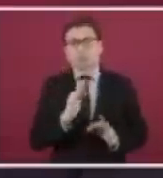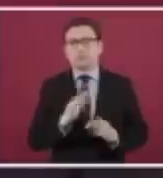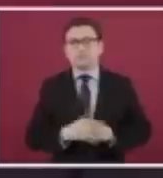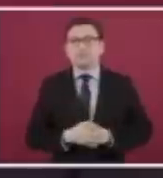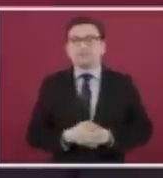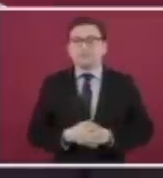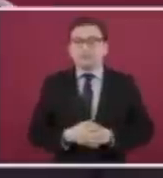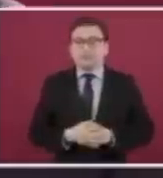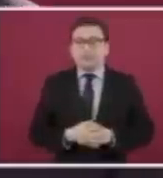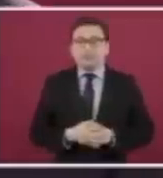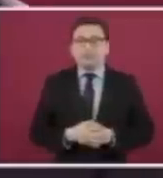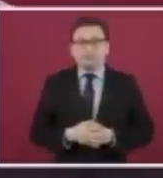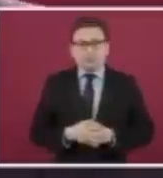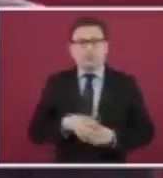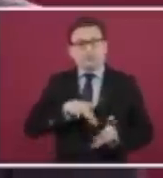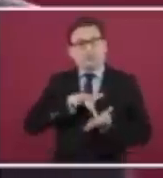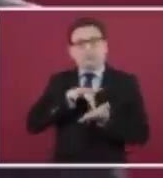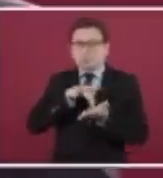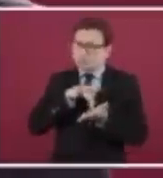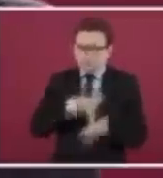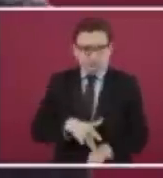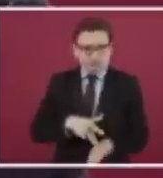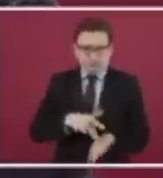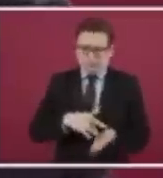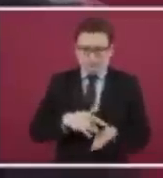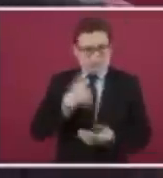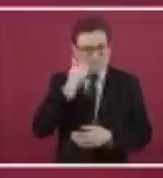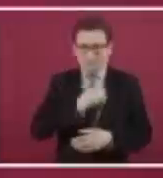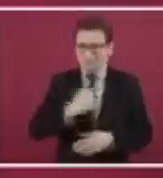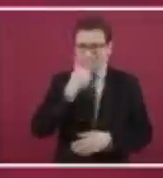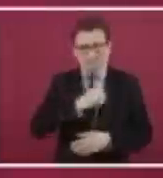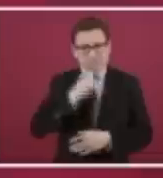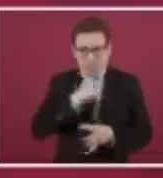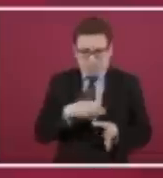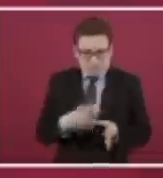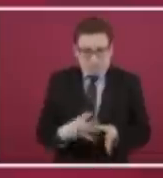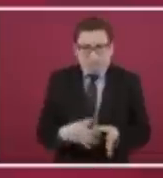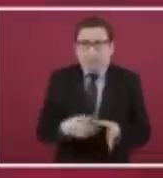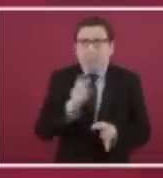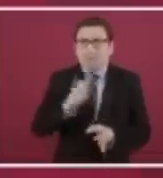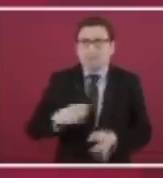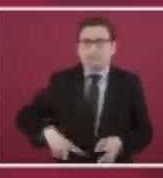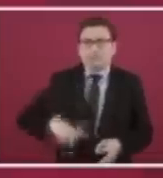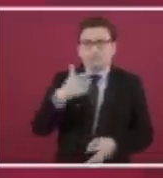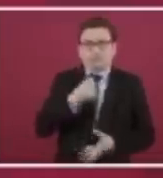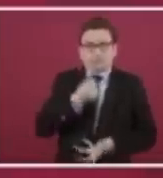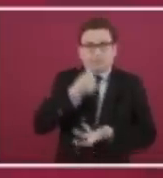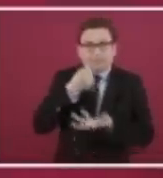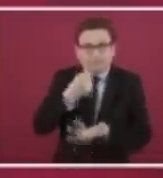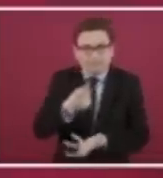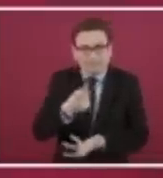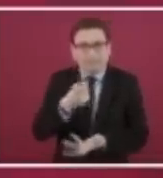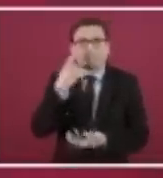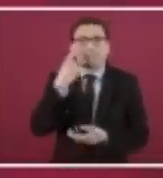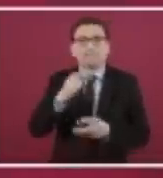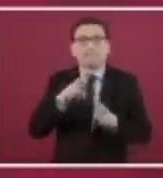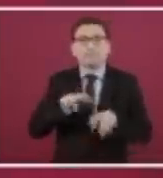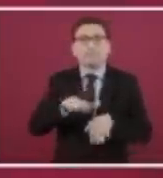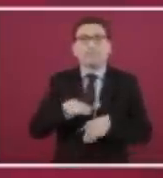Se dio el apoyo, como siempre, del subsidio para la energía eléctrica.